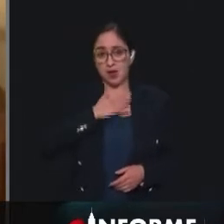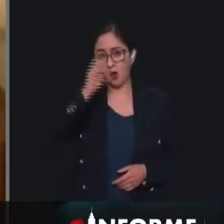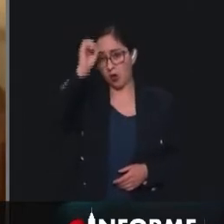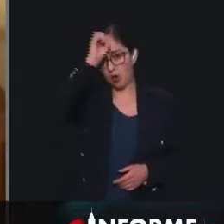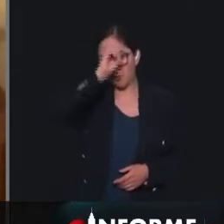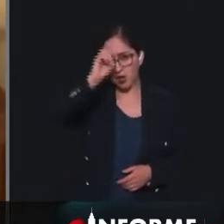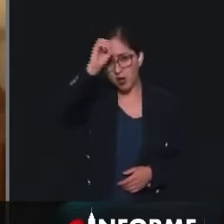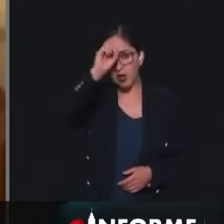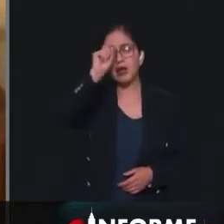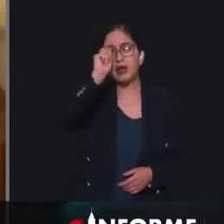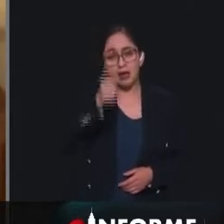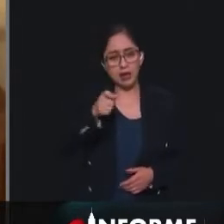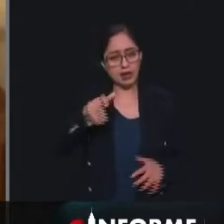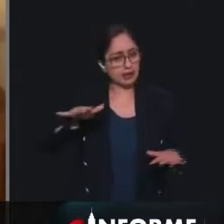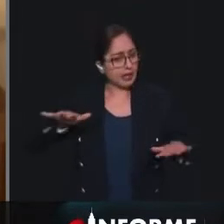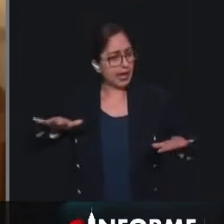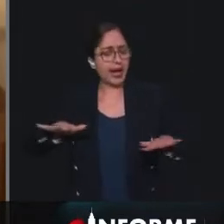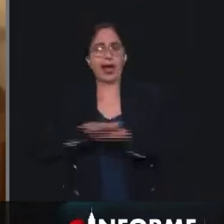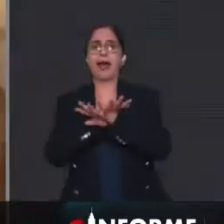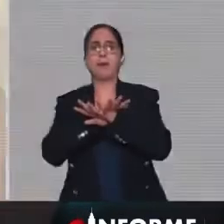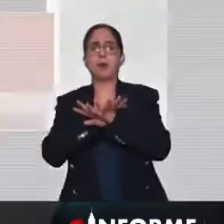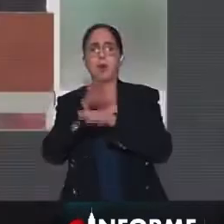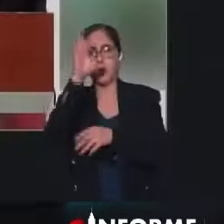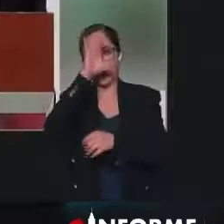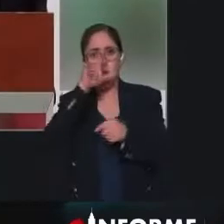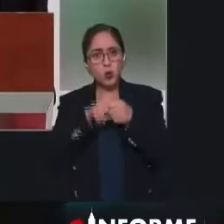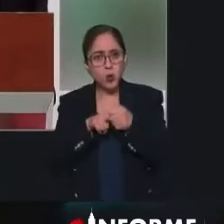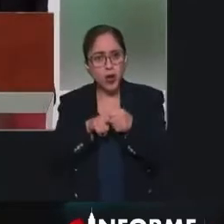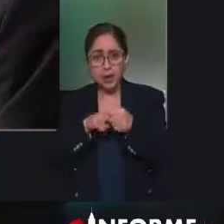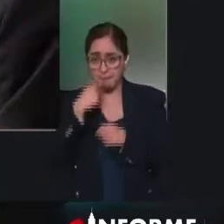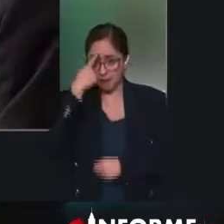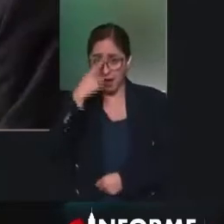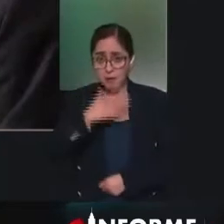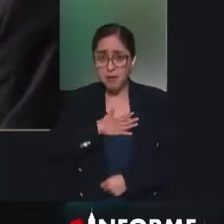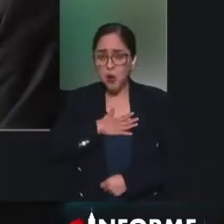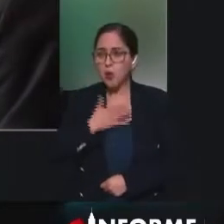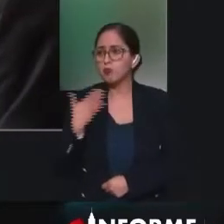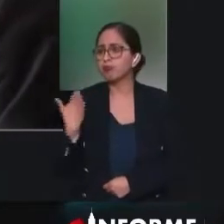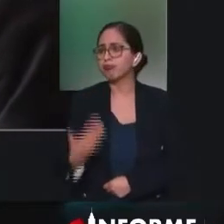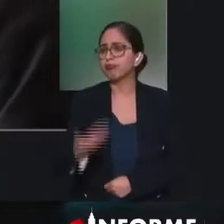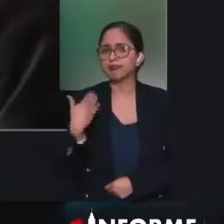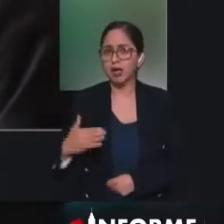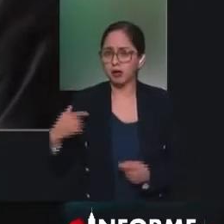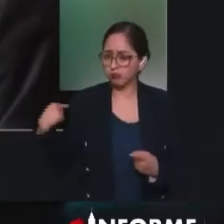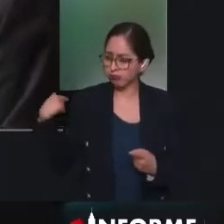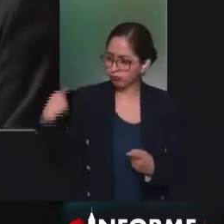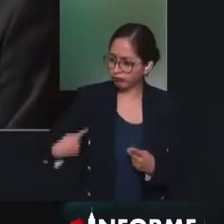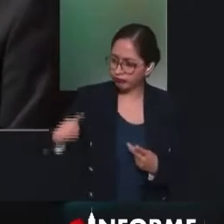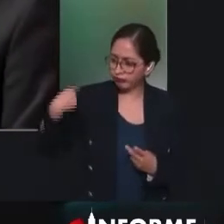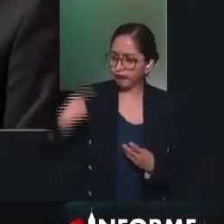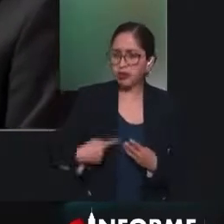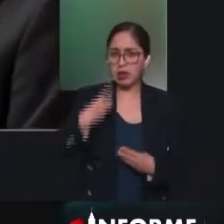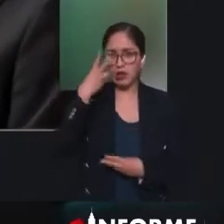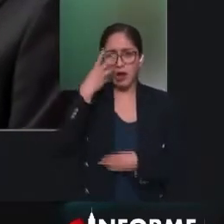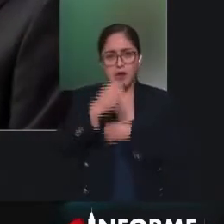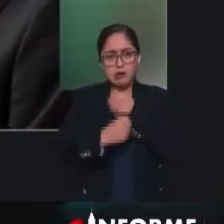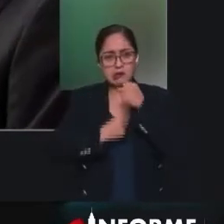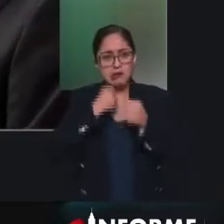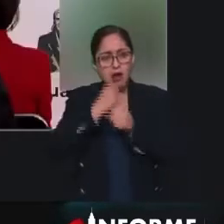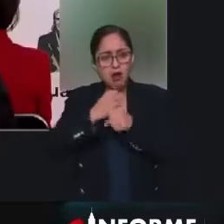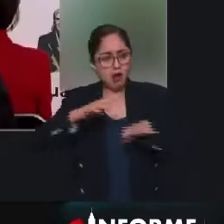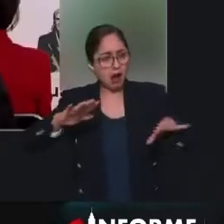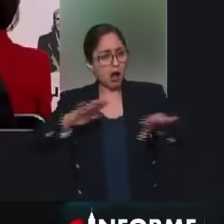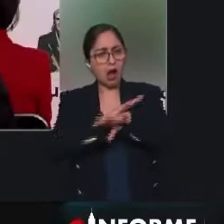el cambio cultural. Y es increíble que en 3 años haya habido un cambio cultural tan profundo. Y ese creo que no se puede